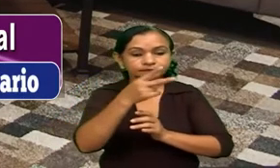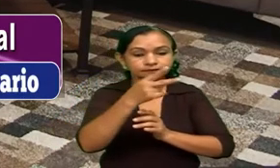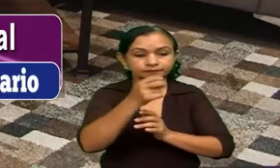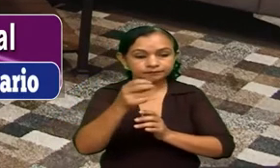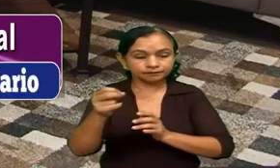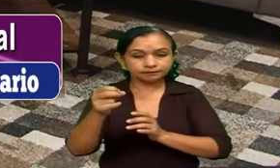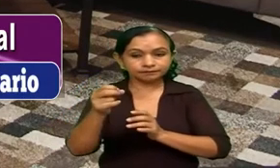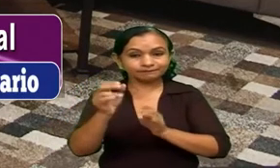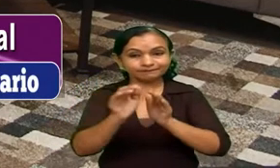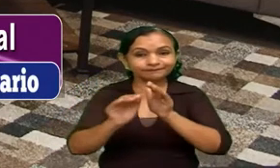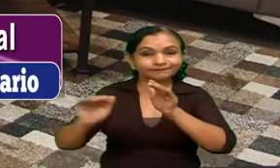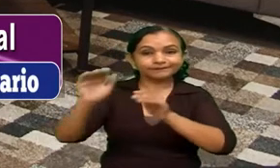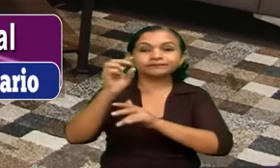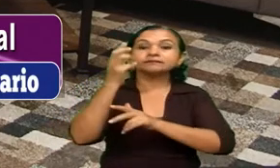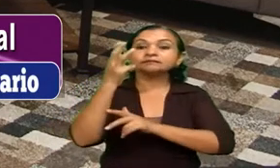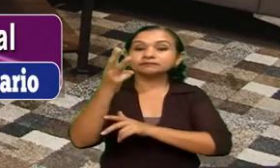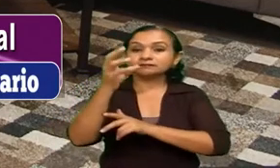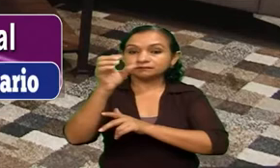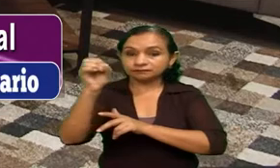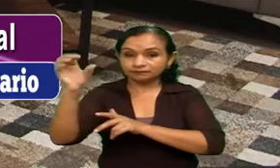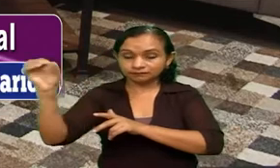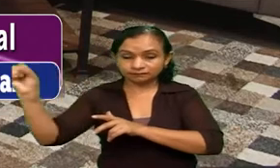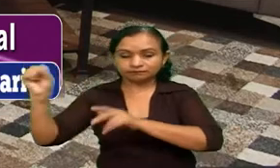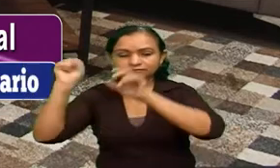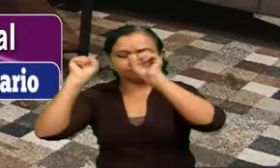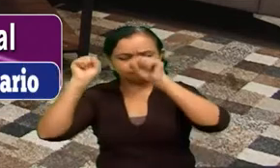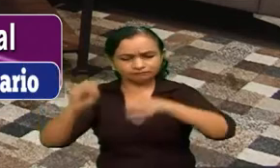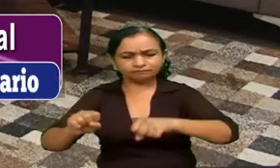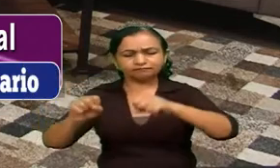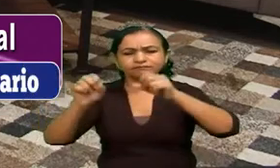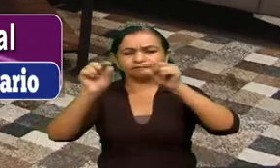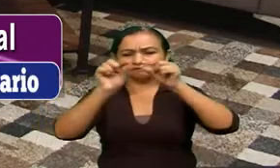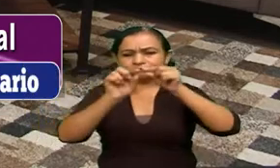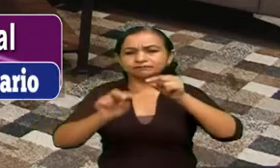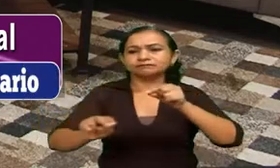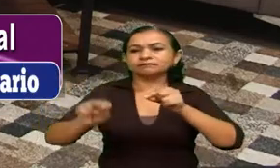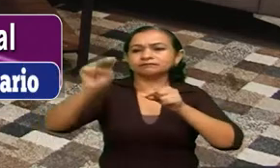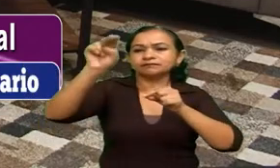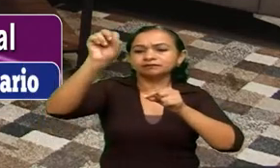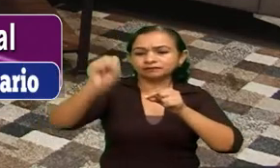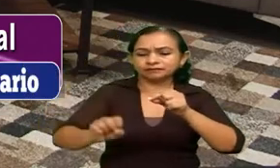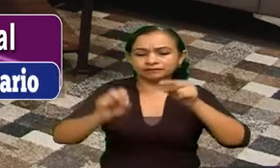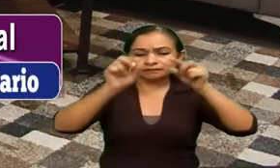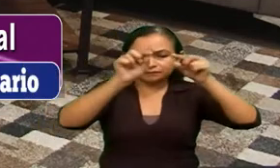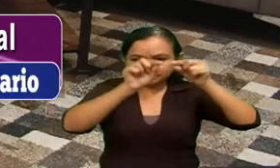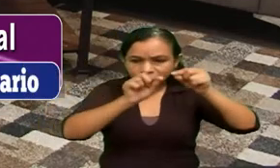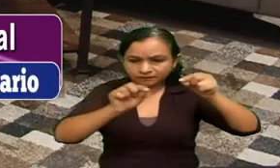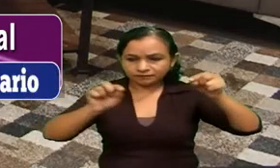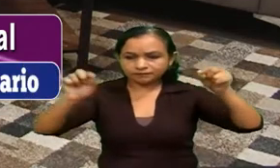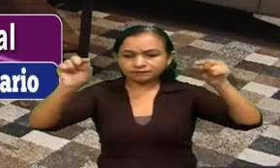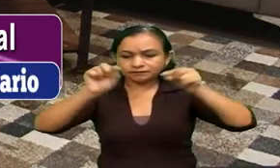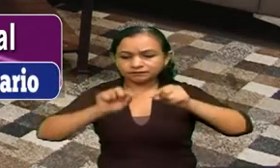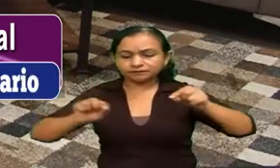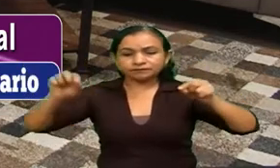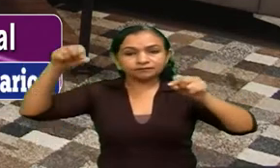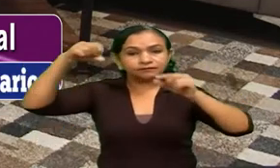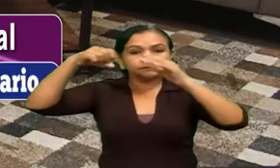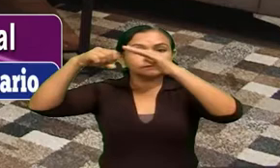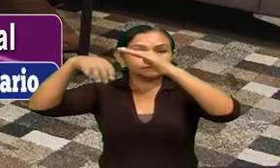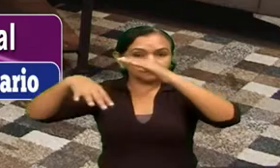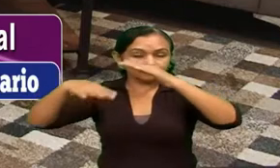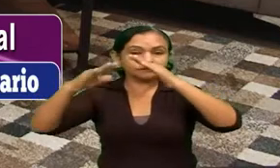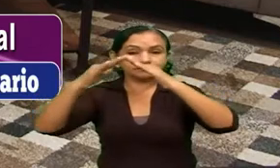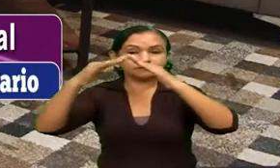300 megavatios de poder transportar de norte a sur. Entonces, eso es lo que ha hecho nuestro gobierno, eso es lo que ha hecho nuestro